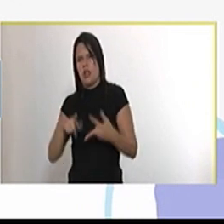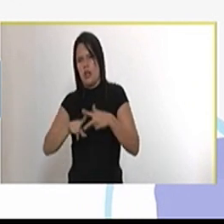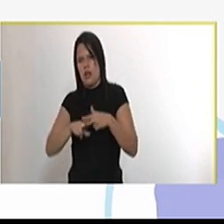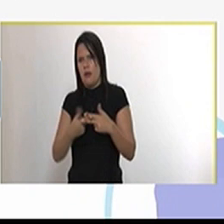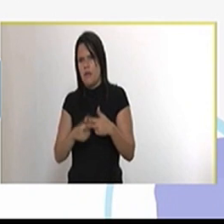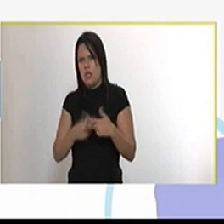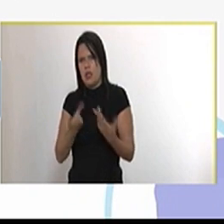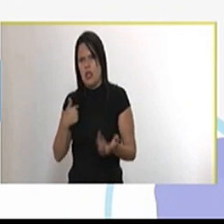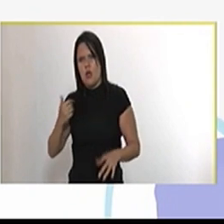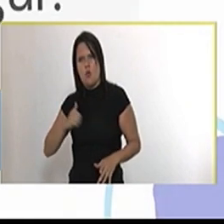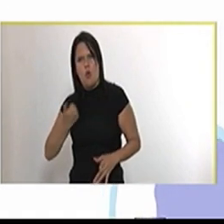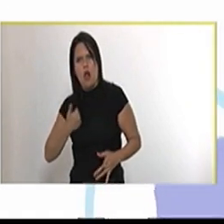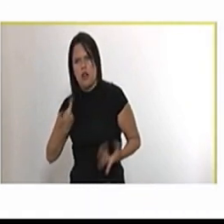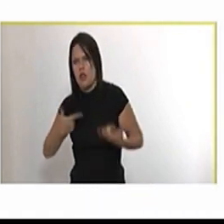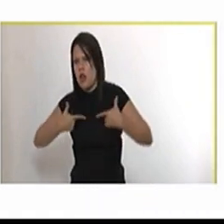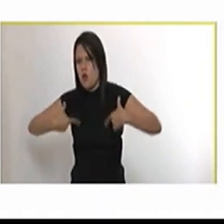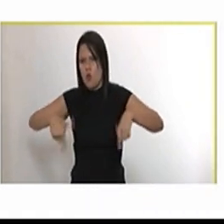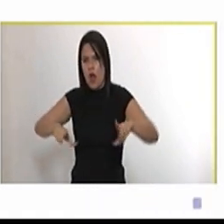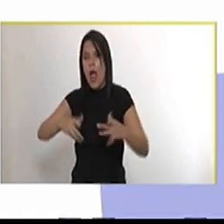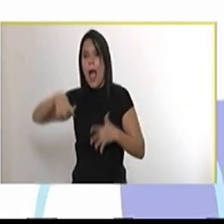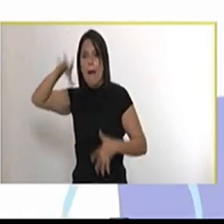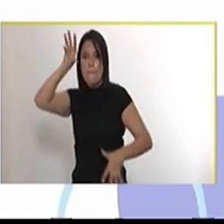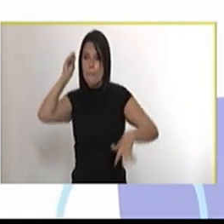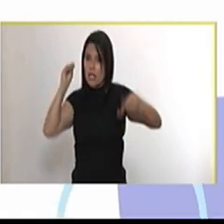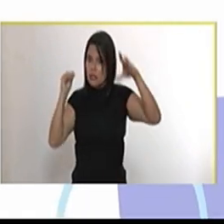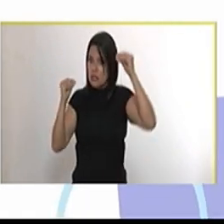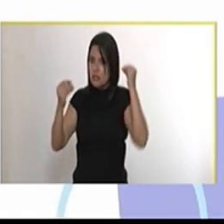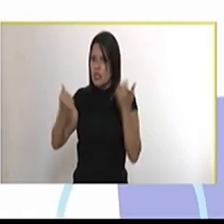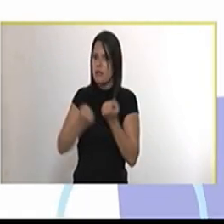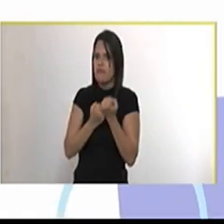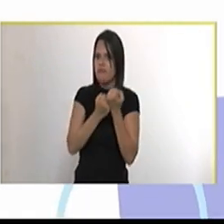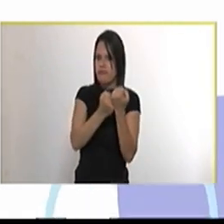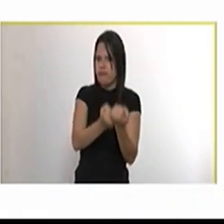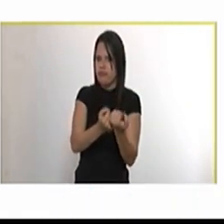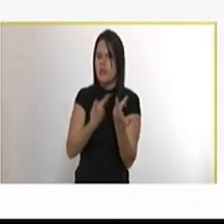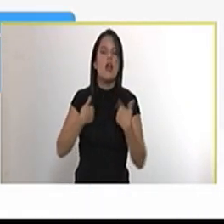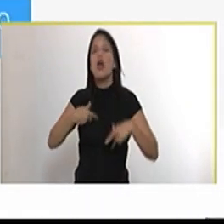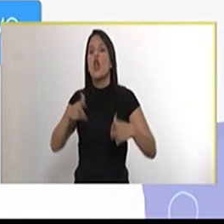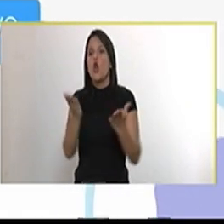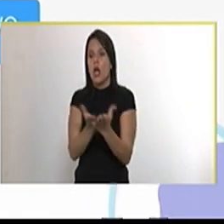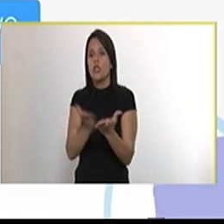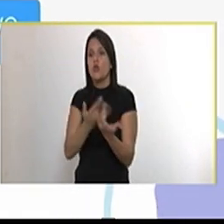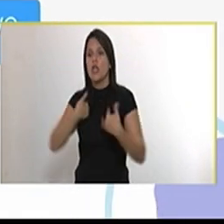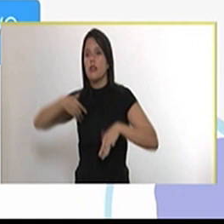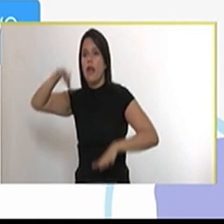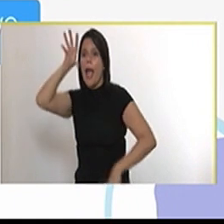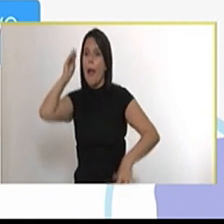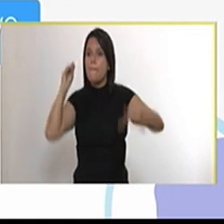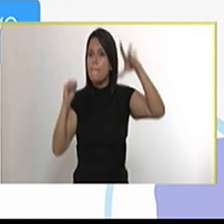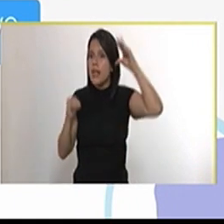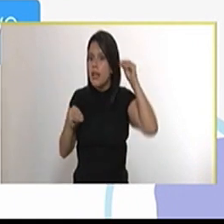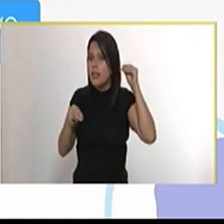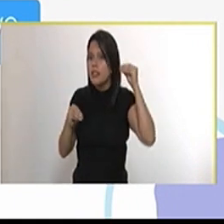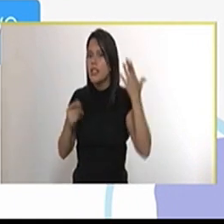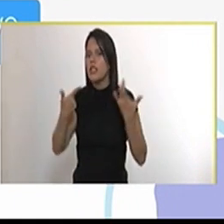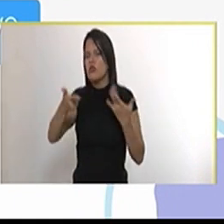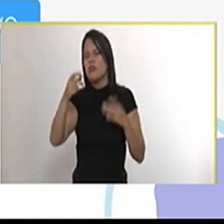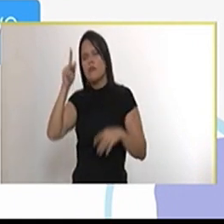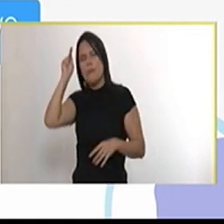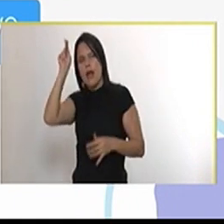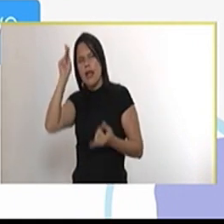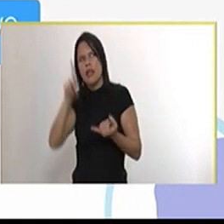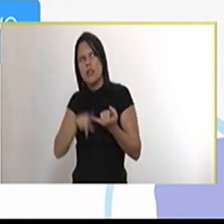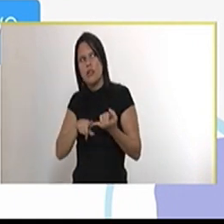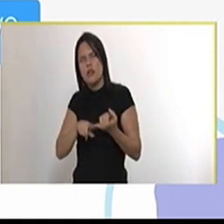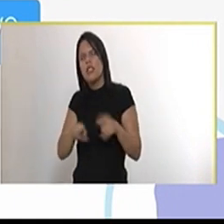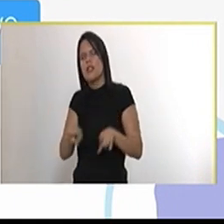dispositivo, en cualquier lugar. Aprendizaje colaborativo. Los estudiantes aprenden tanto